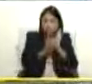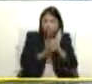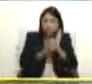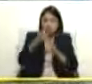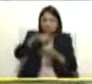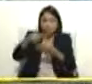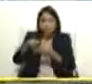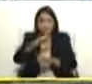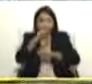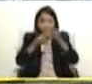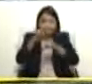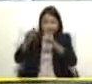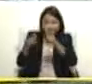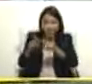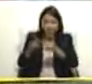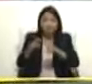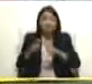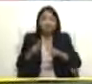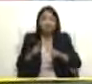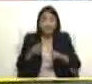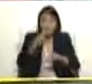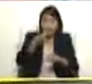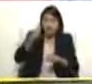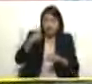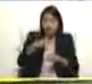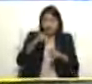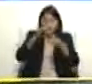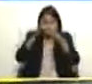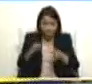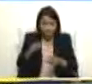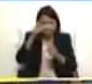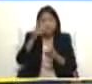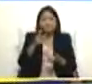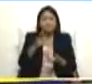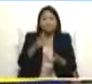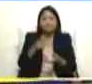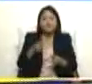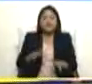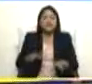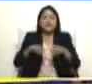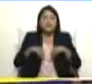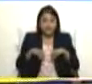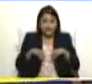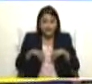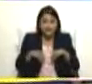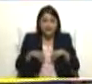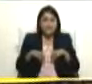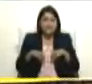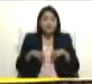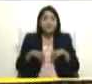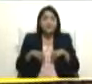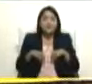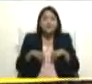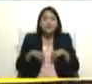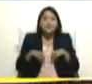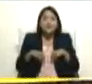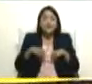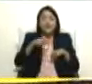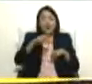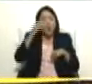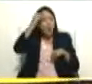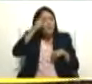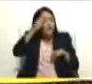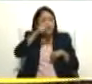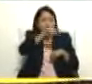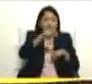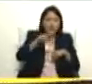referéndum consultivo que reconoce, sin lugar a duda, la expresión del pueblo